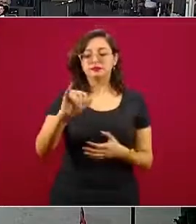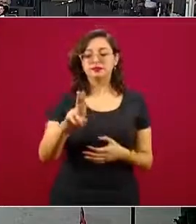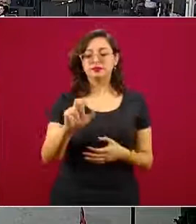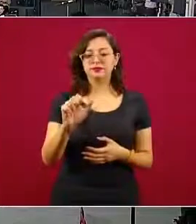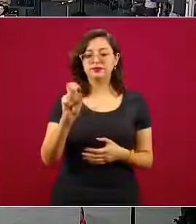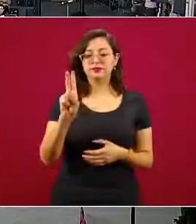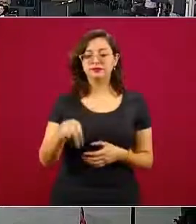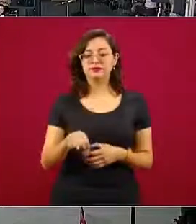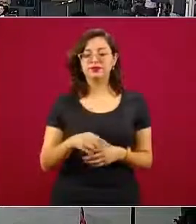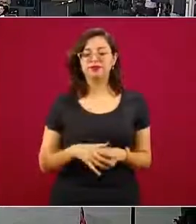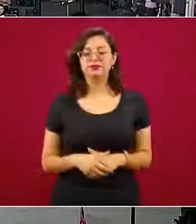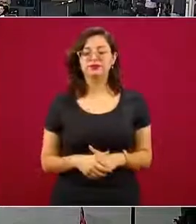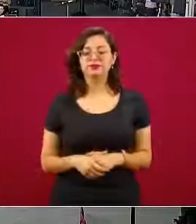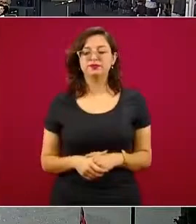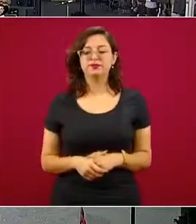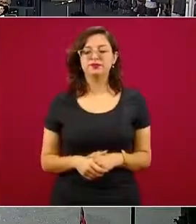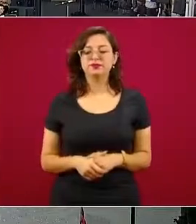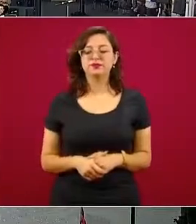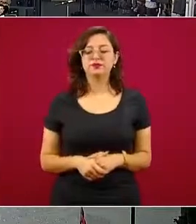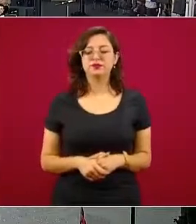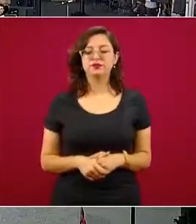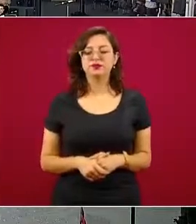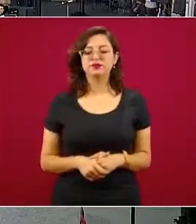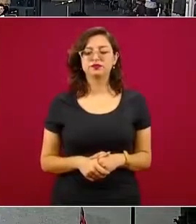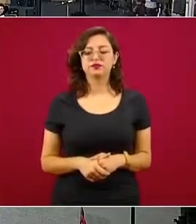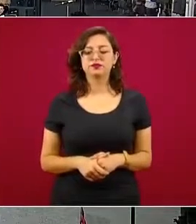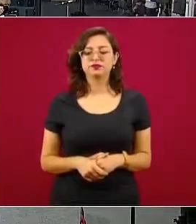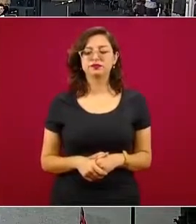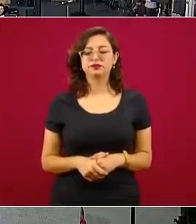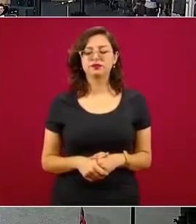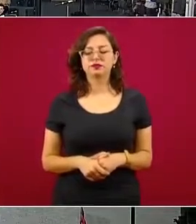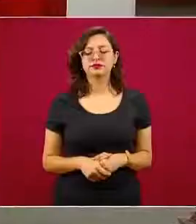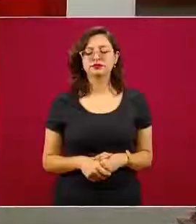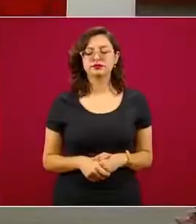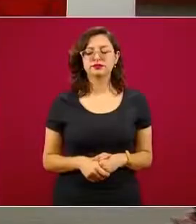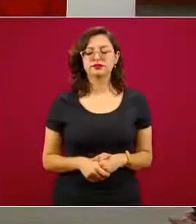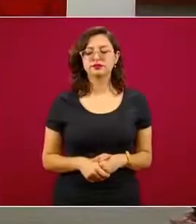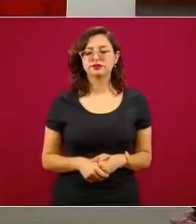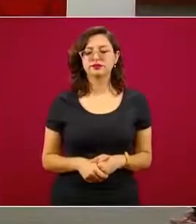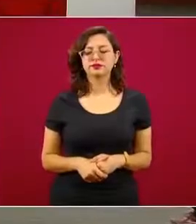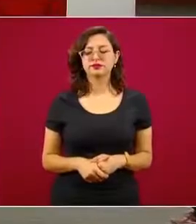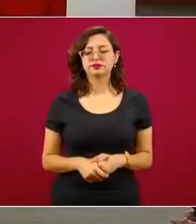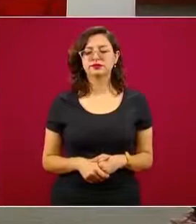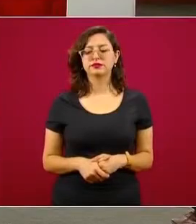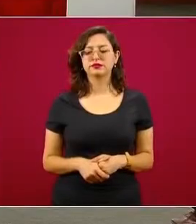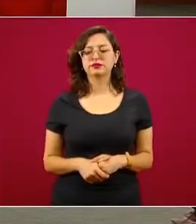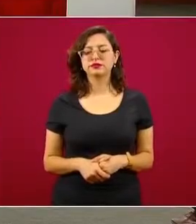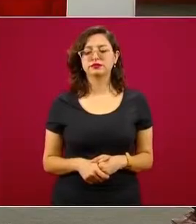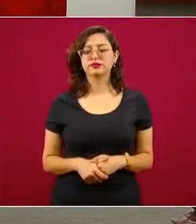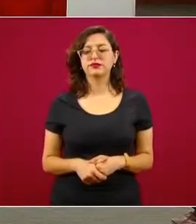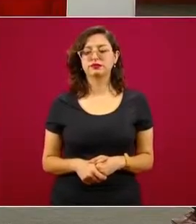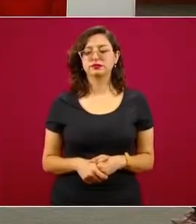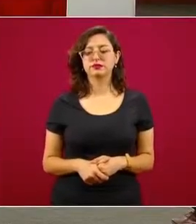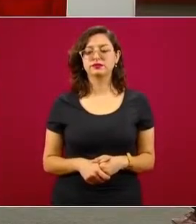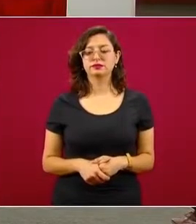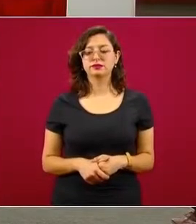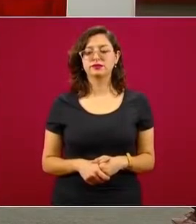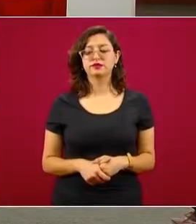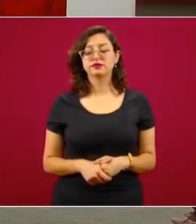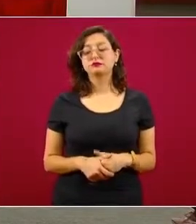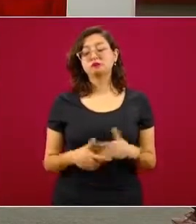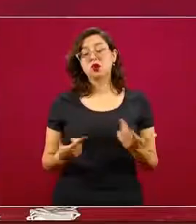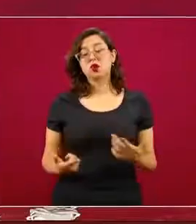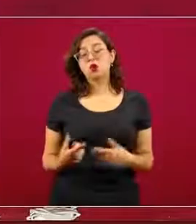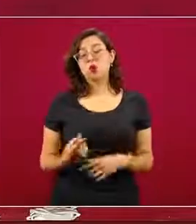Grupo Cantón, periódico Basta. Efectivamente, un reto, uno de